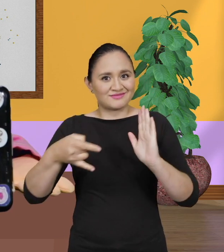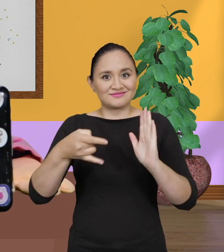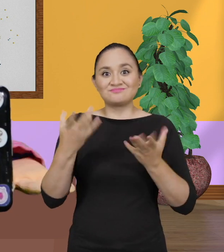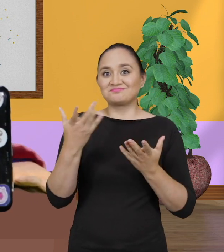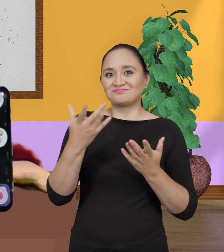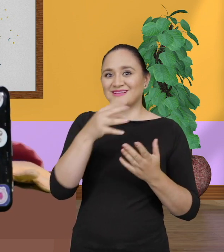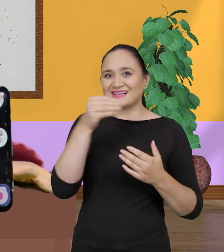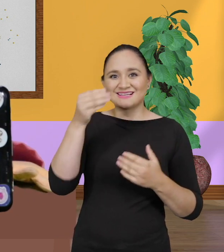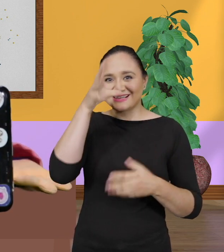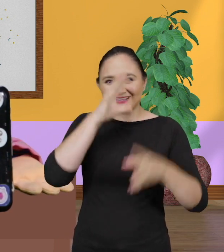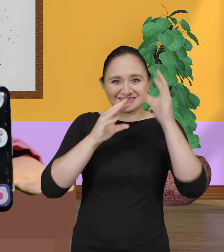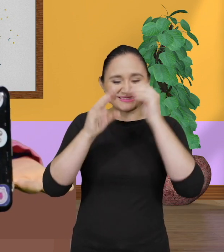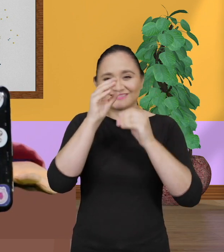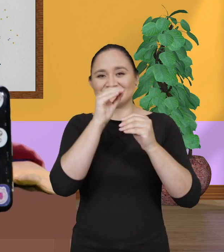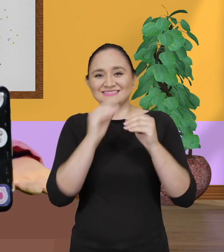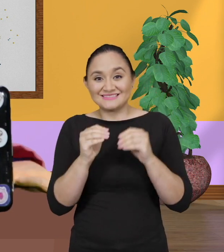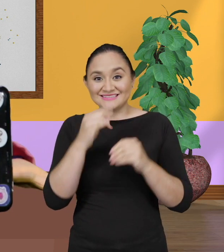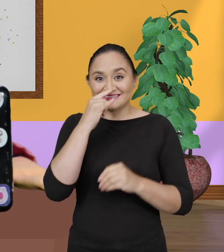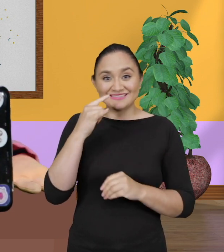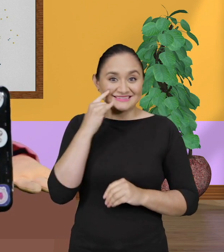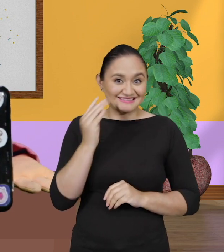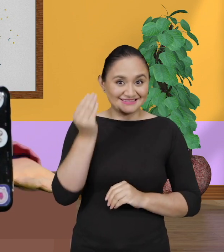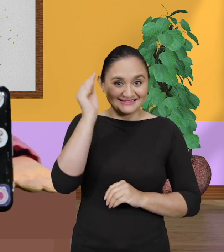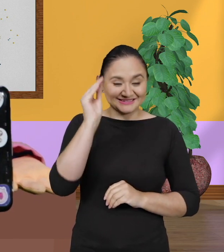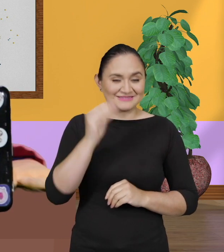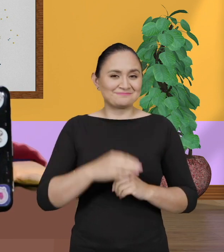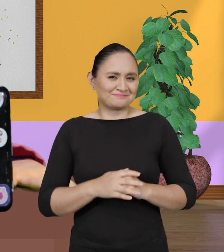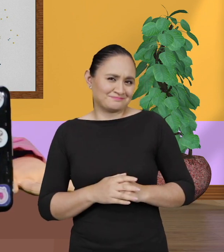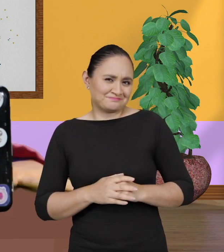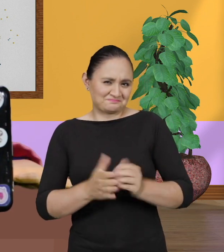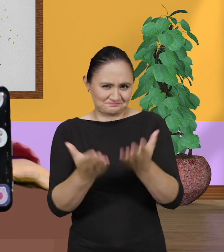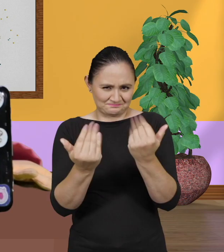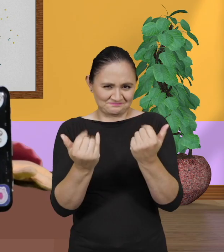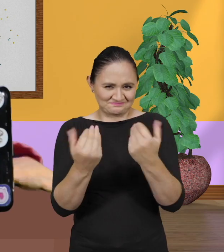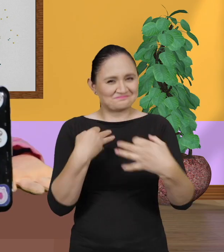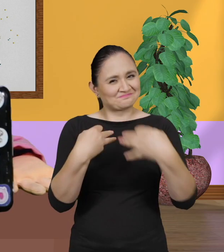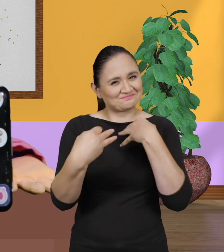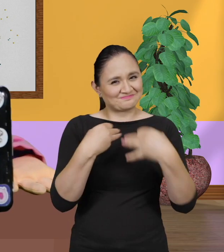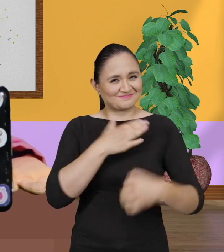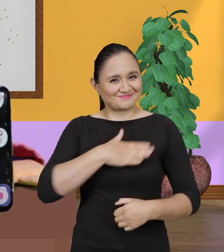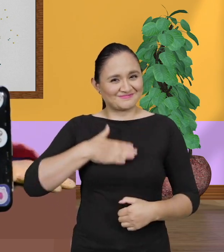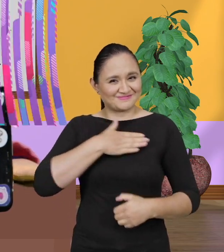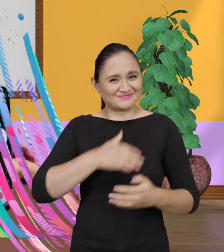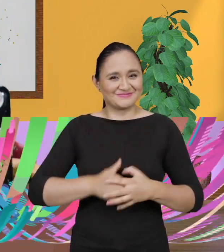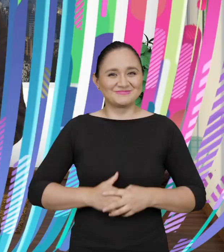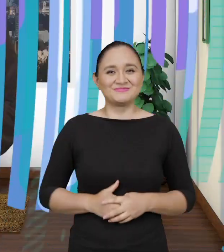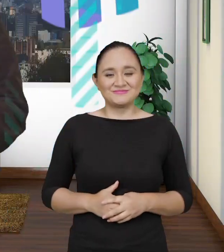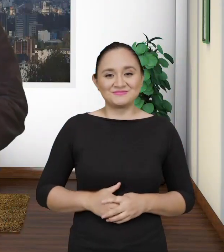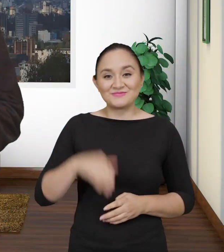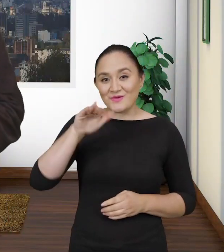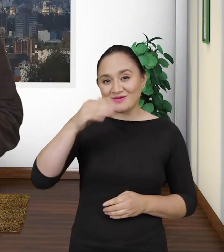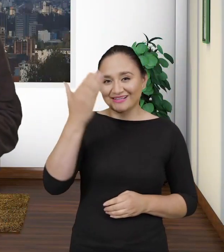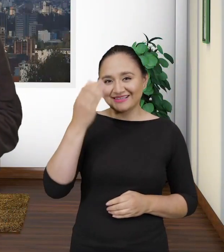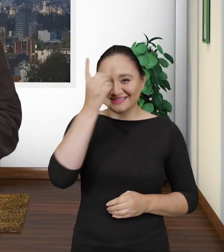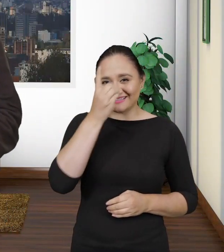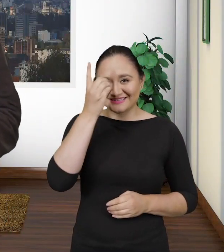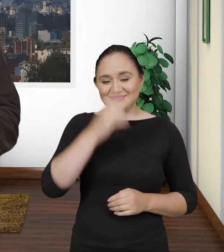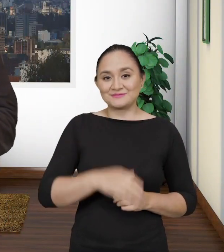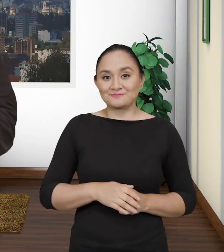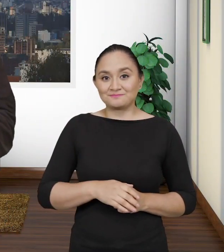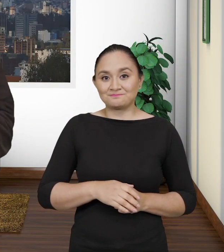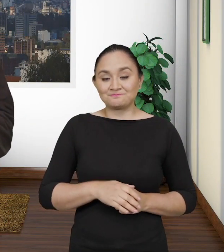el aprendizaje en niñas, niños y adolescentes. Que alguien me explique, porfa. Hola, profe